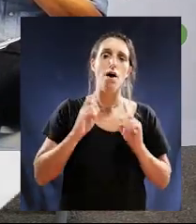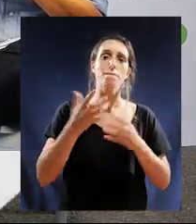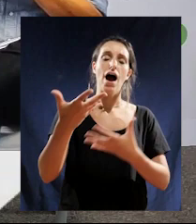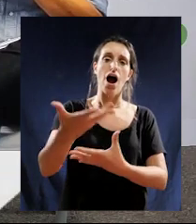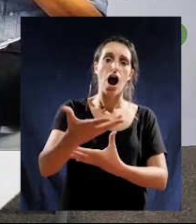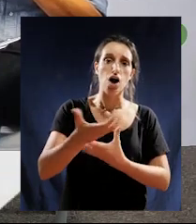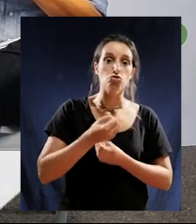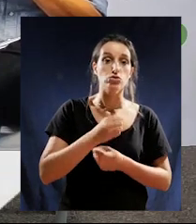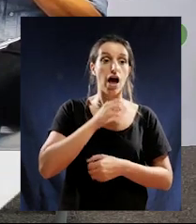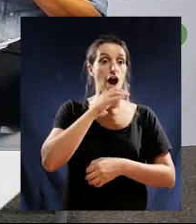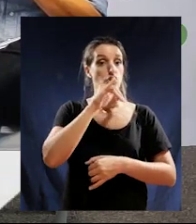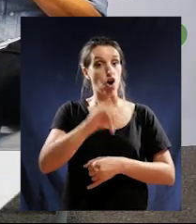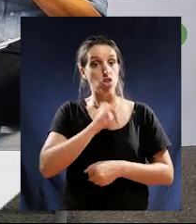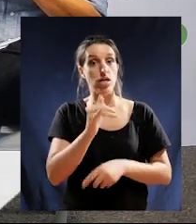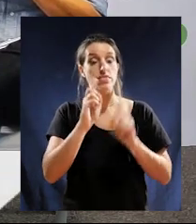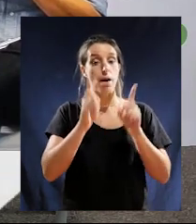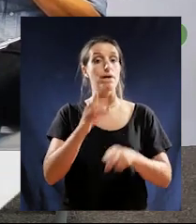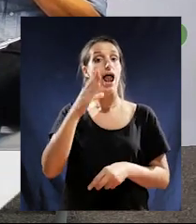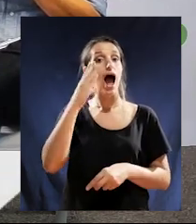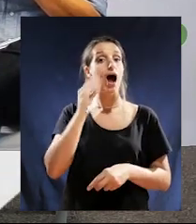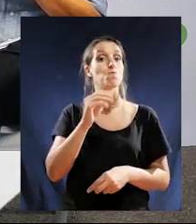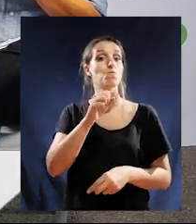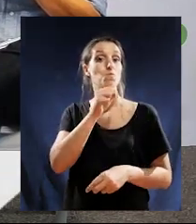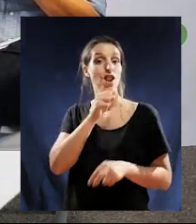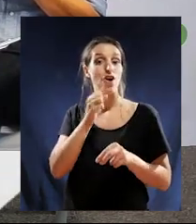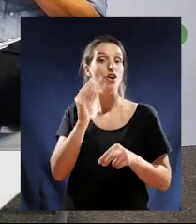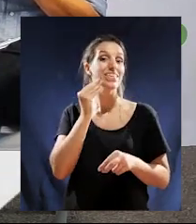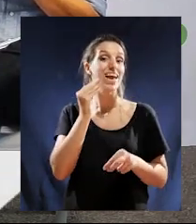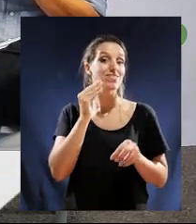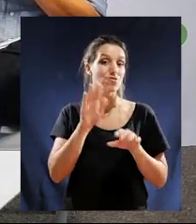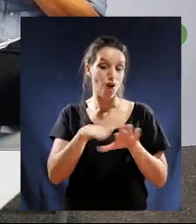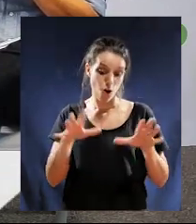contar de que hay abuelos con sus nietos luchando